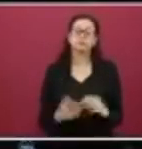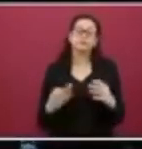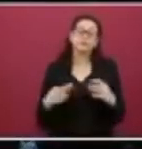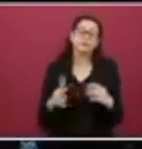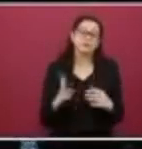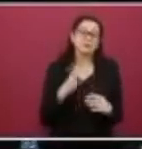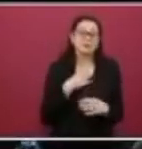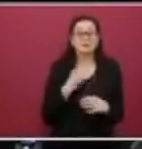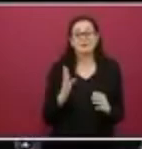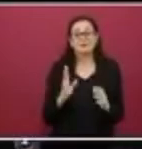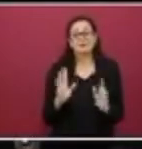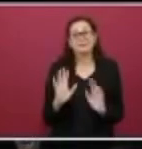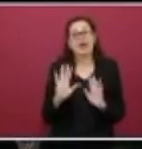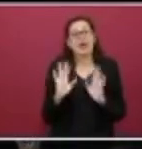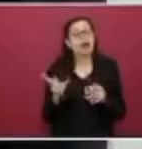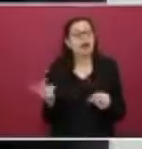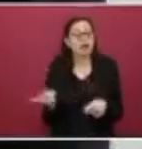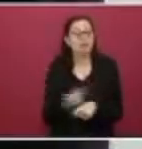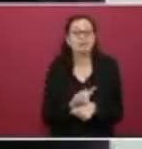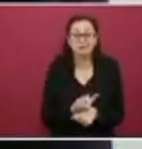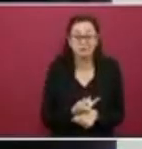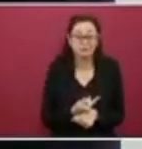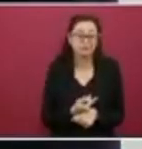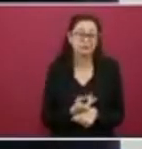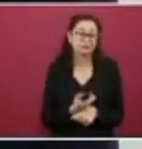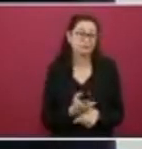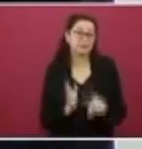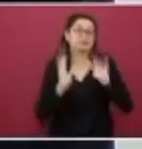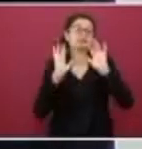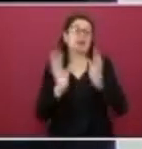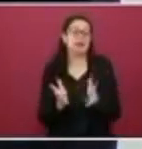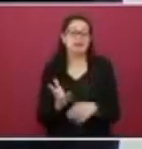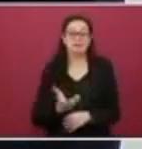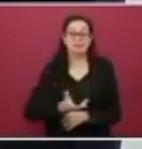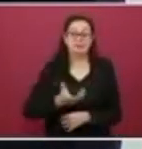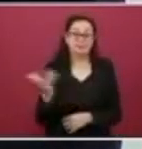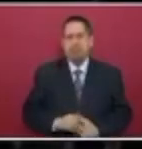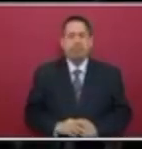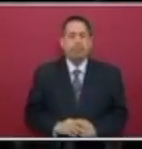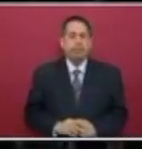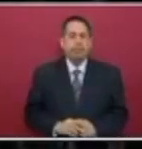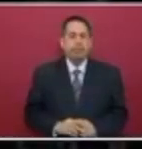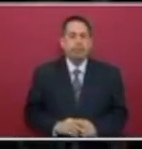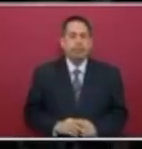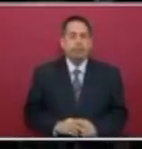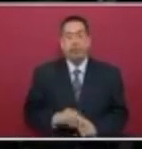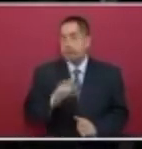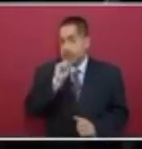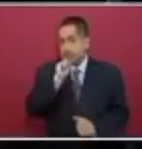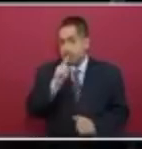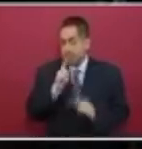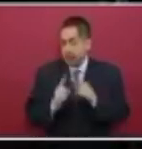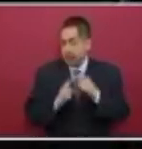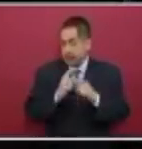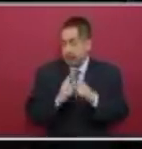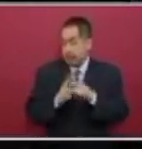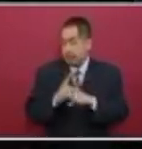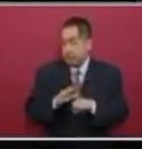municipios de Tlaxcala, Puebla y Morelos, estados en los que corren los gasoductos de la termoeléctrica. Se está haciendo la